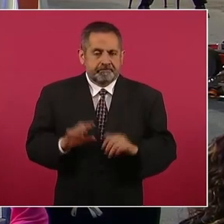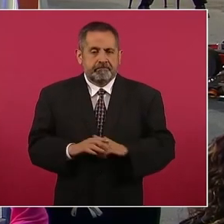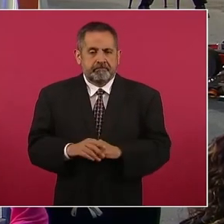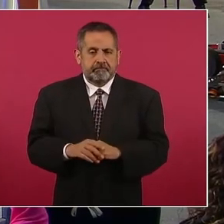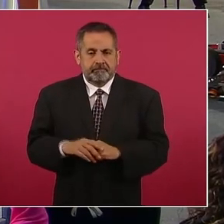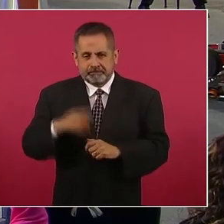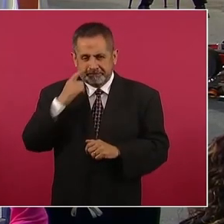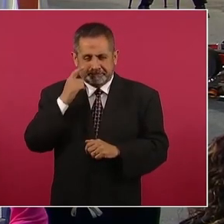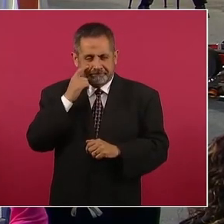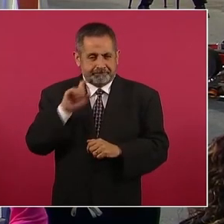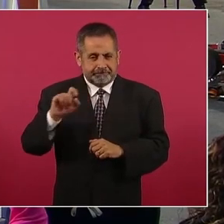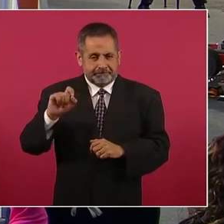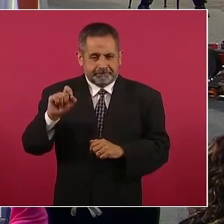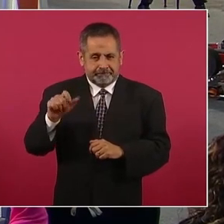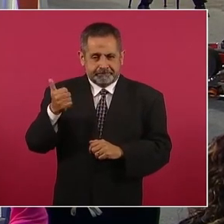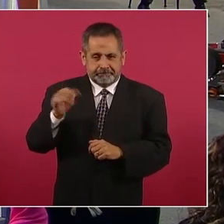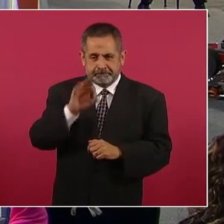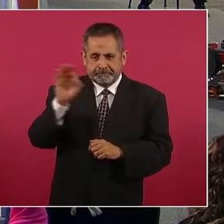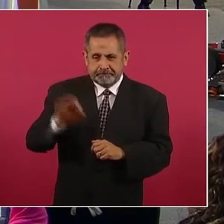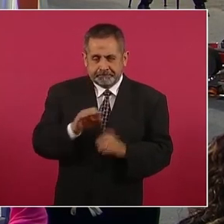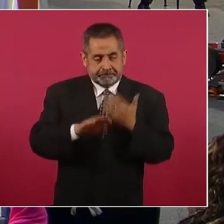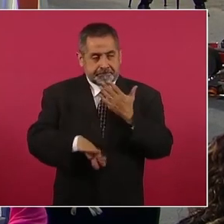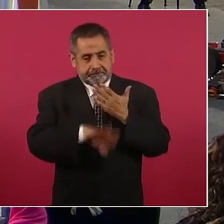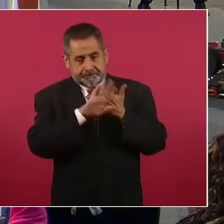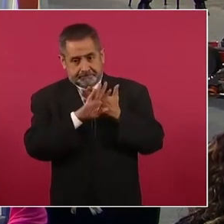Estos 26